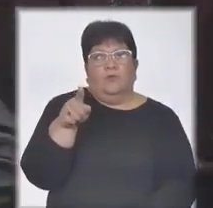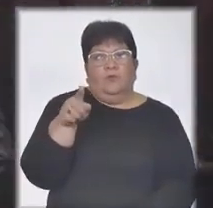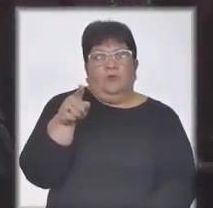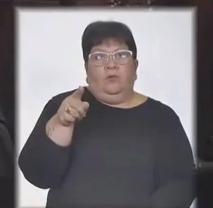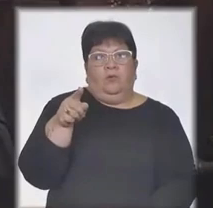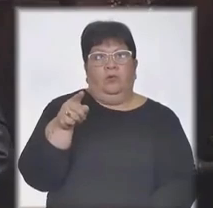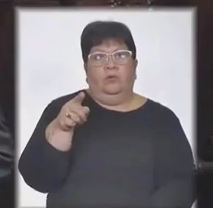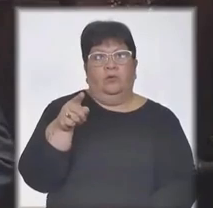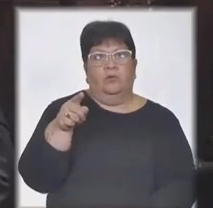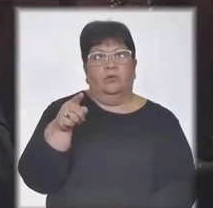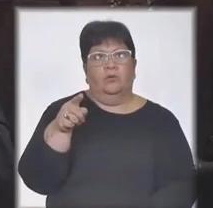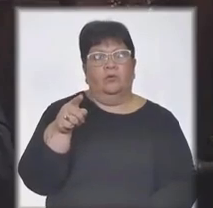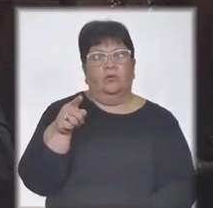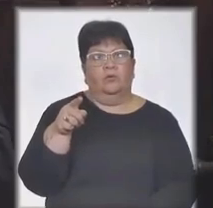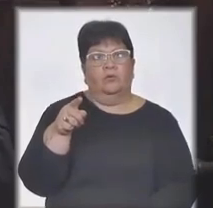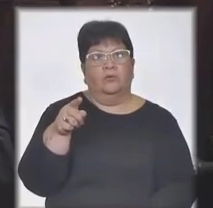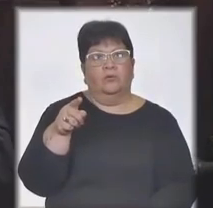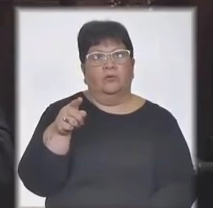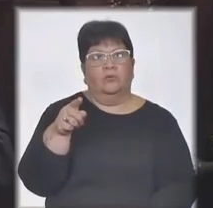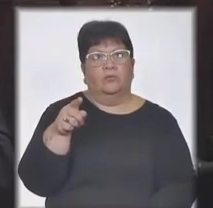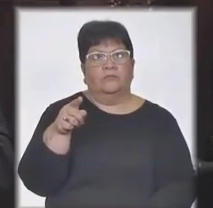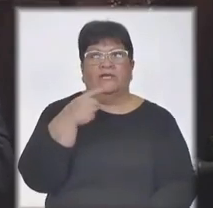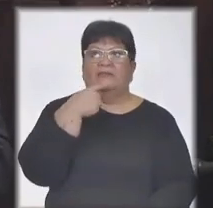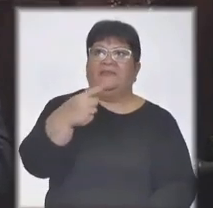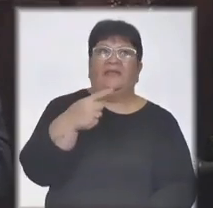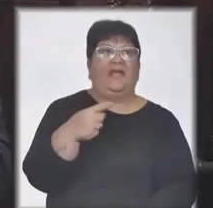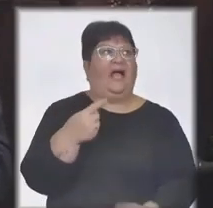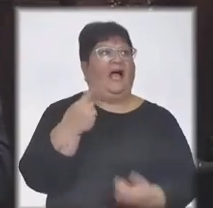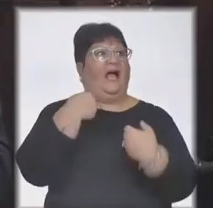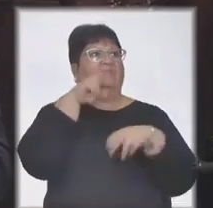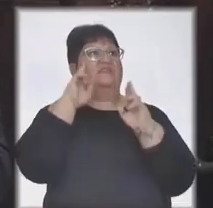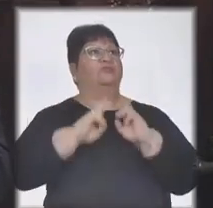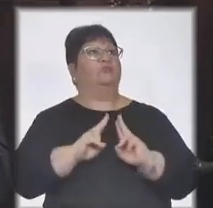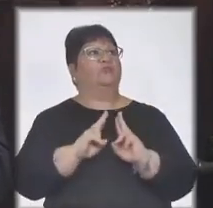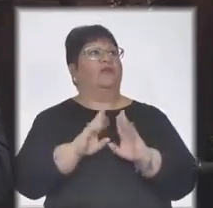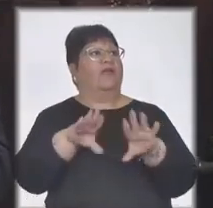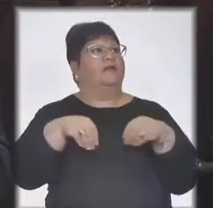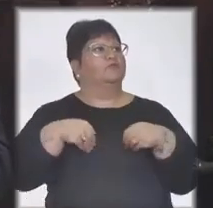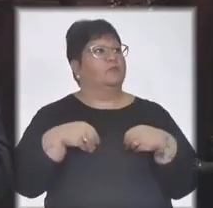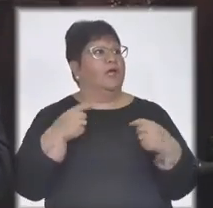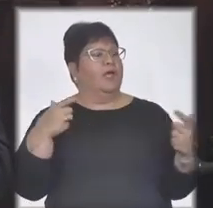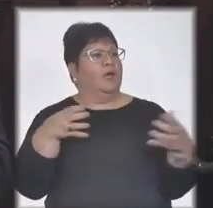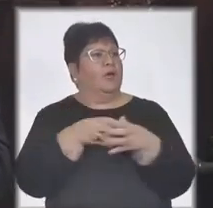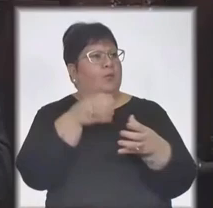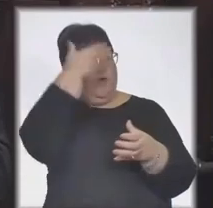suponga cuáles son las actitudes que va a asumir la oposición.